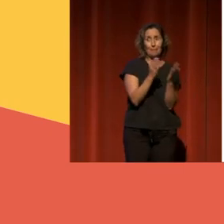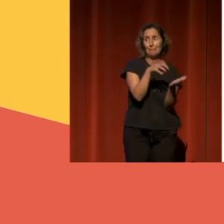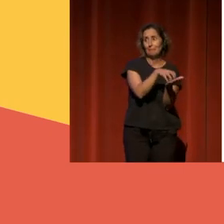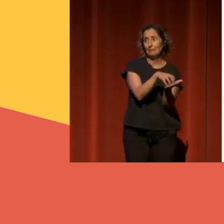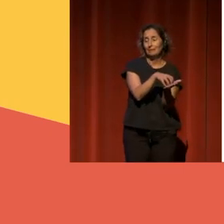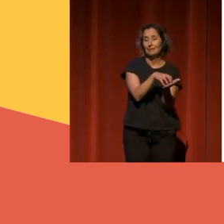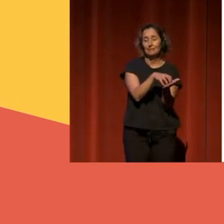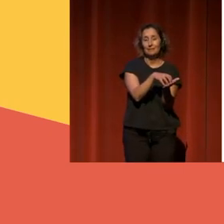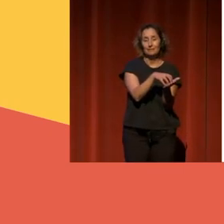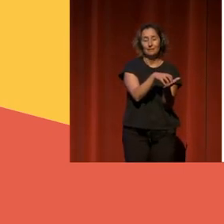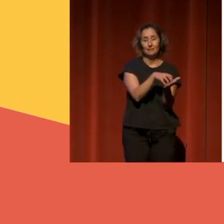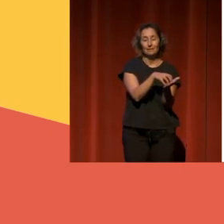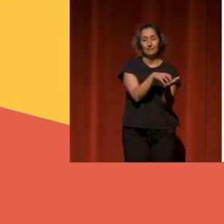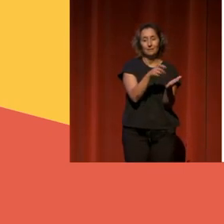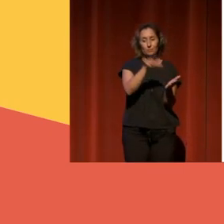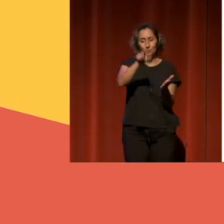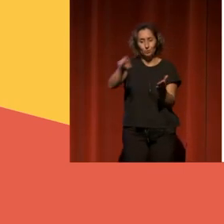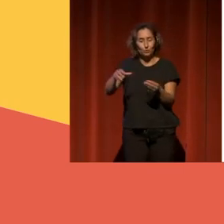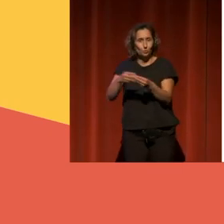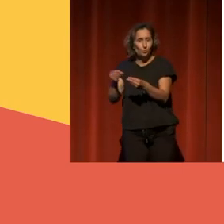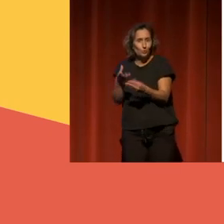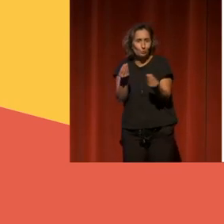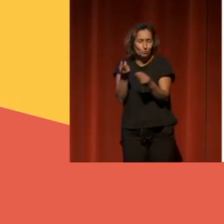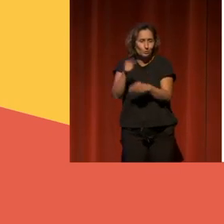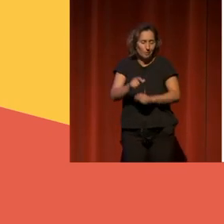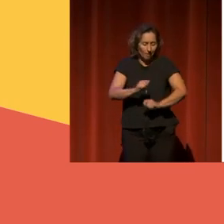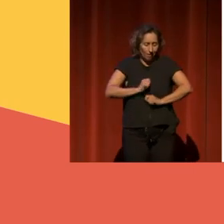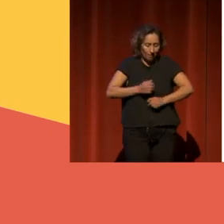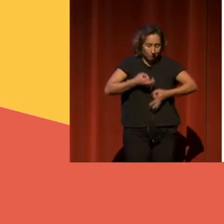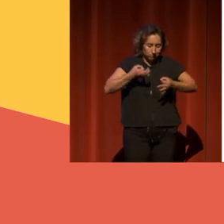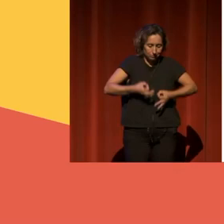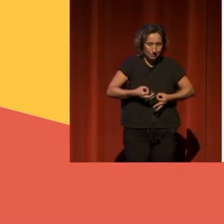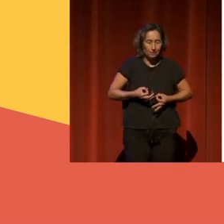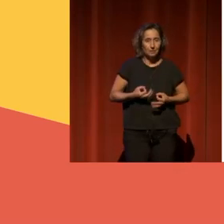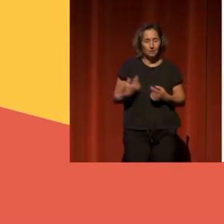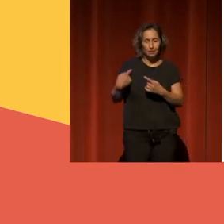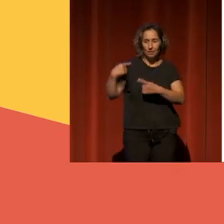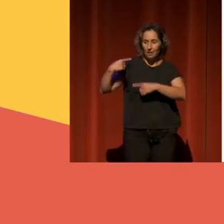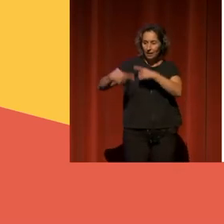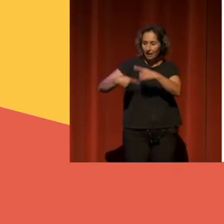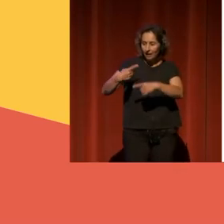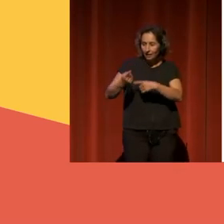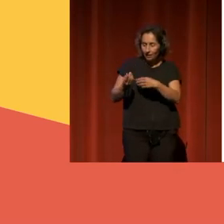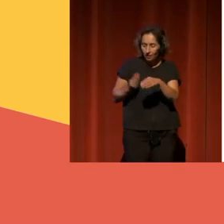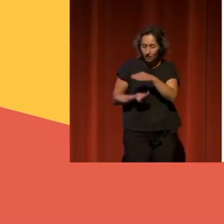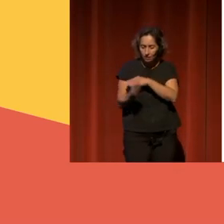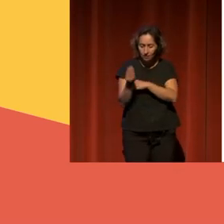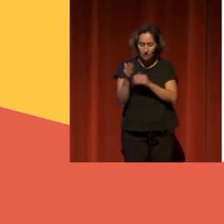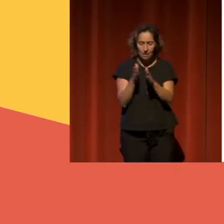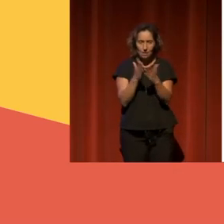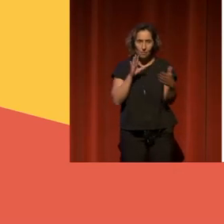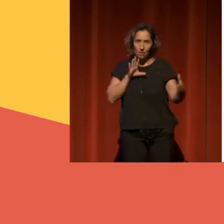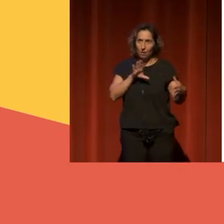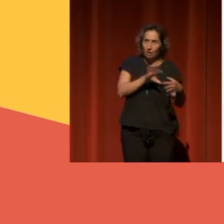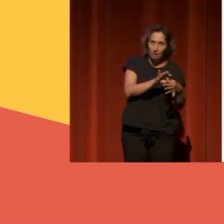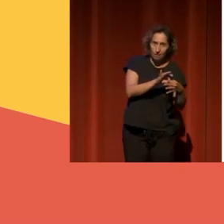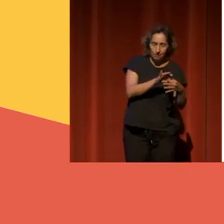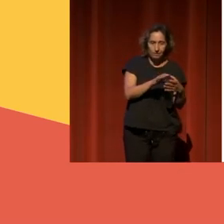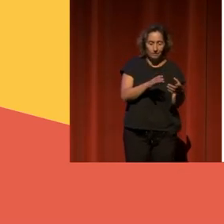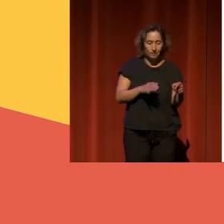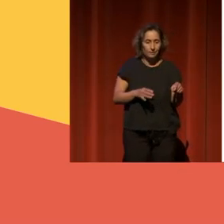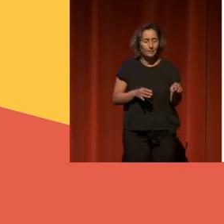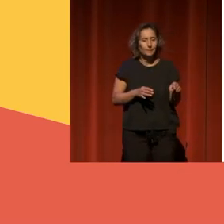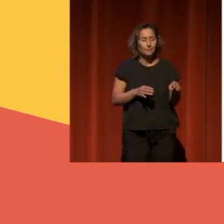sino también pues, a muchos usuarios, ¿no? Hay toda una generación que ha nacido con este libro. Entonces, digamos